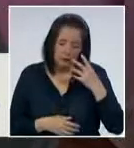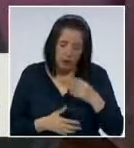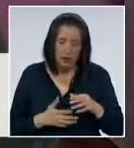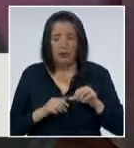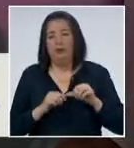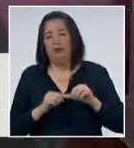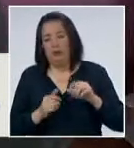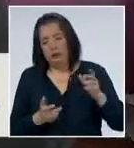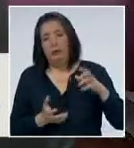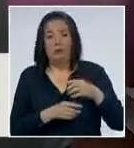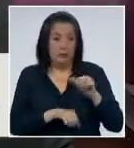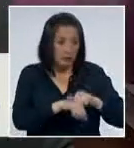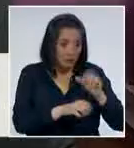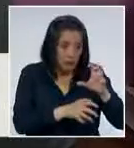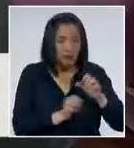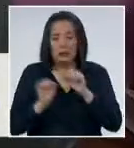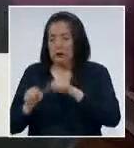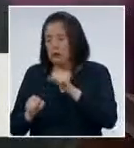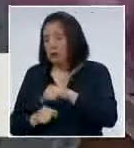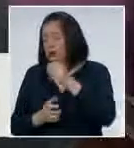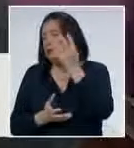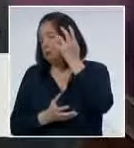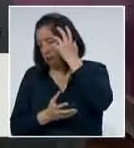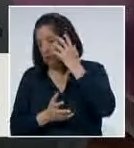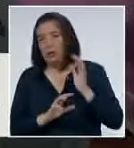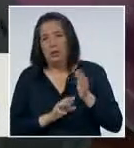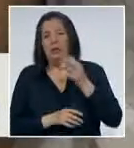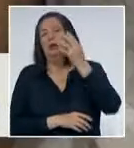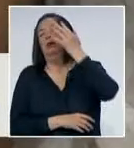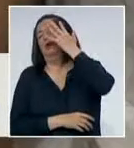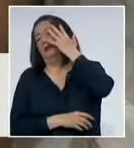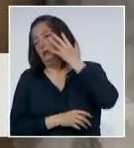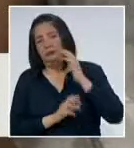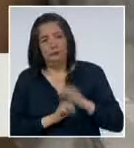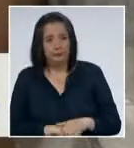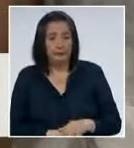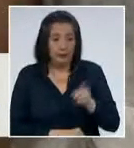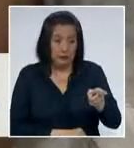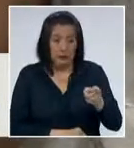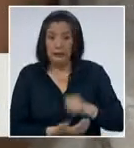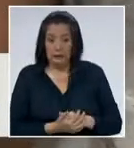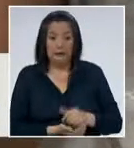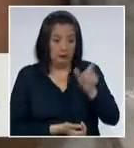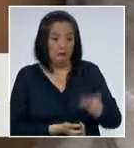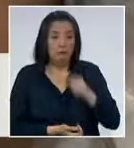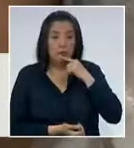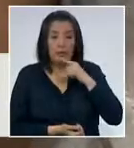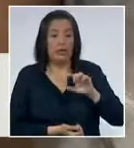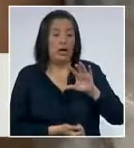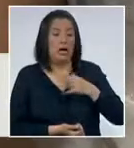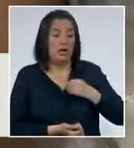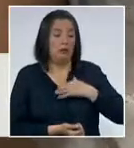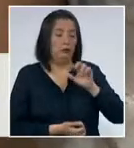pegando. ¿Con la piedra? Con la piedra. ¿En el rostro? Sí, en el rostro. ¿Qué más es? Esta madre de familia de 34 años